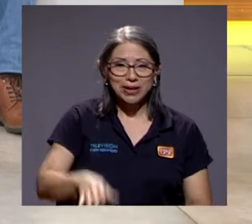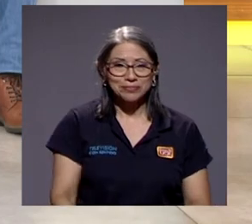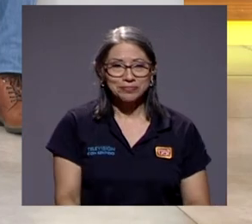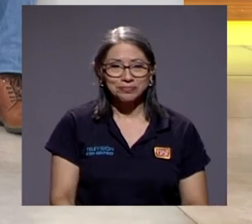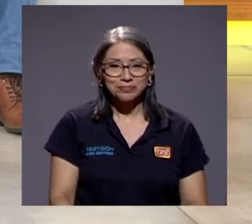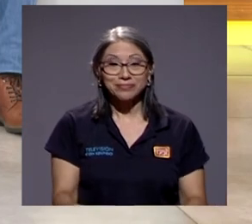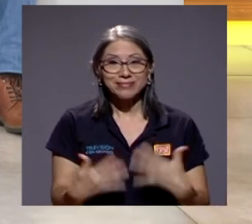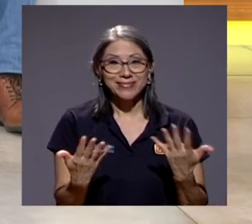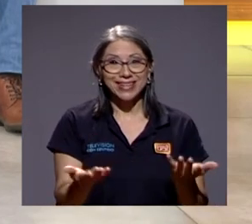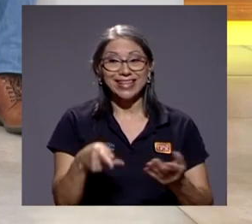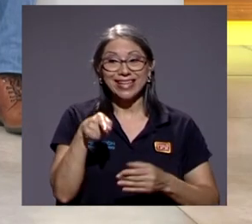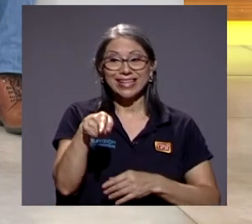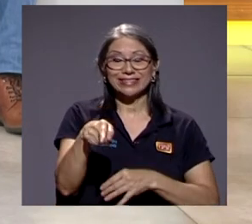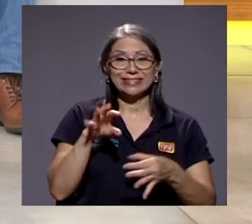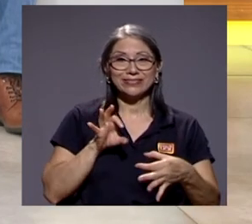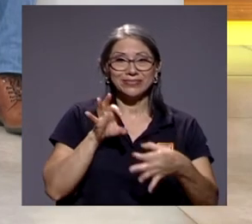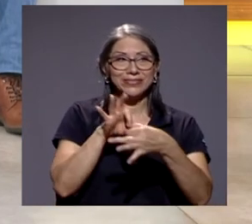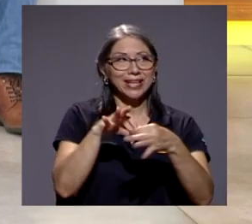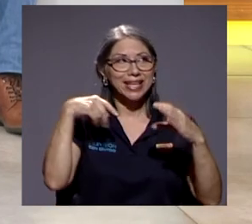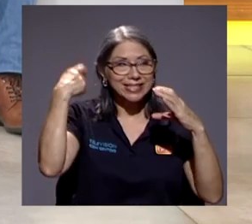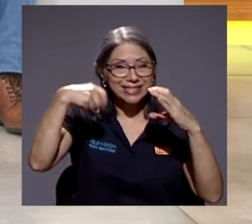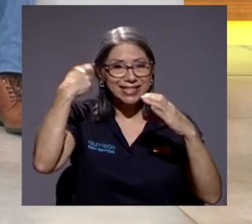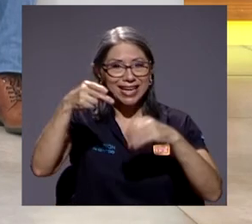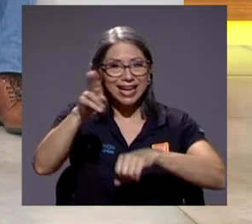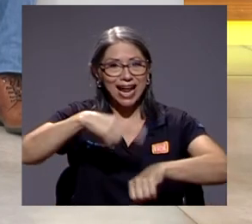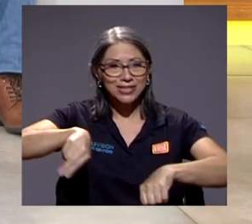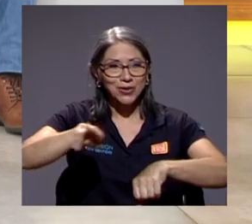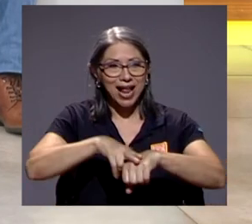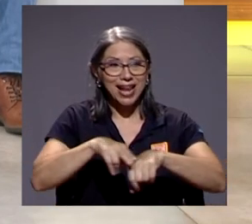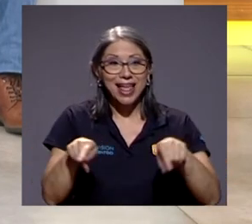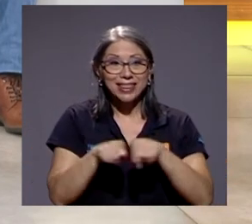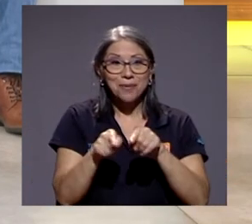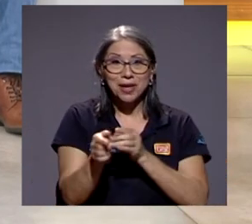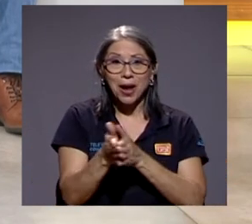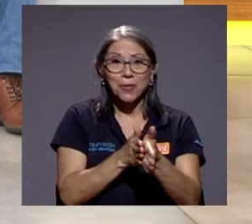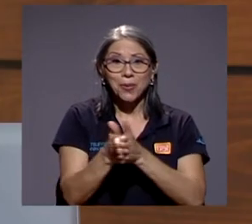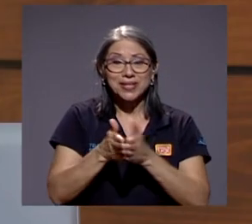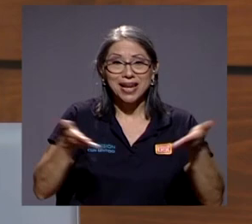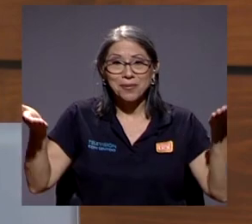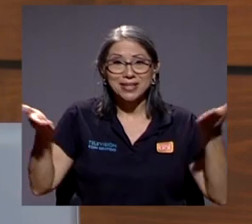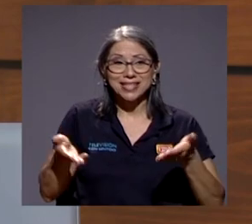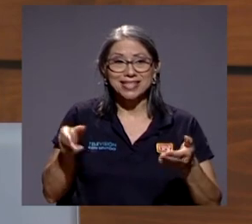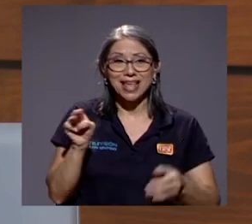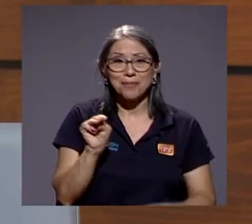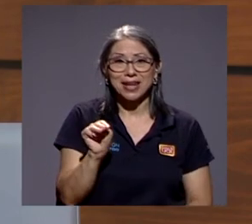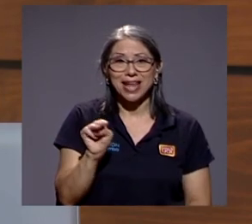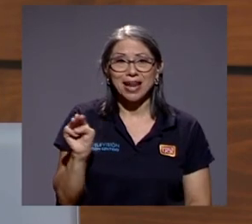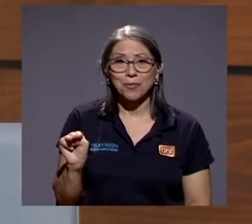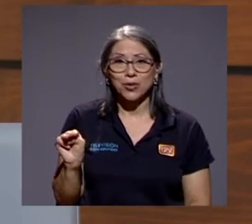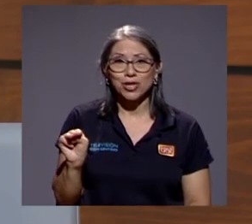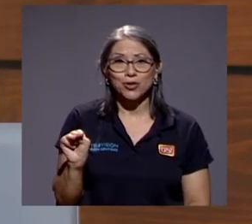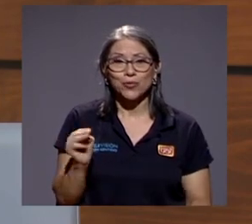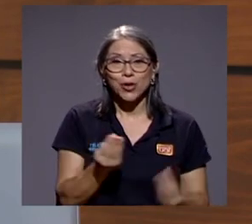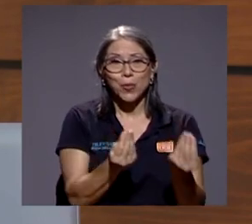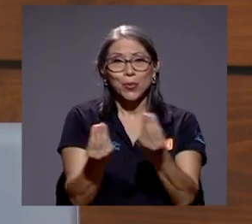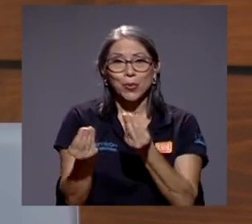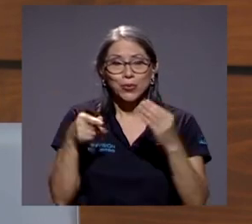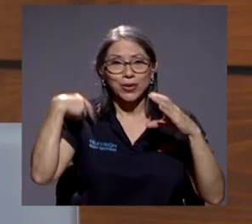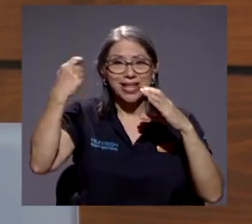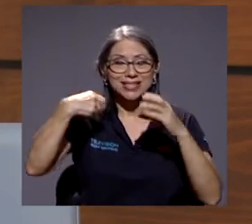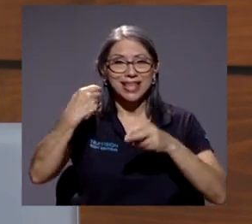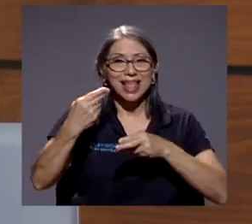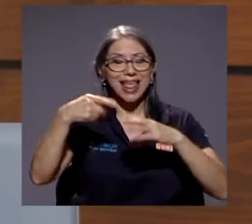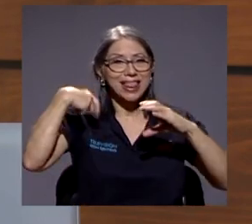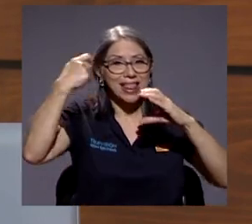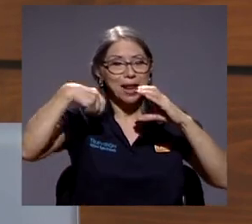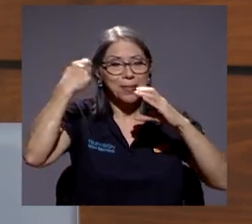eso y del sitio nacional también queremos aprovechar la presencia de mariana murillo productora de cine y de la película de ceniza